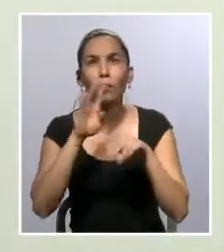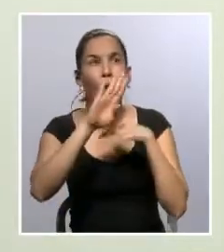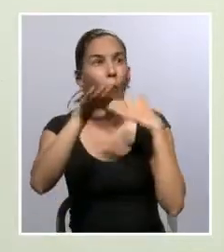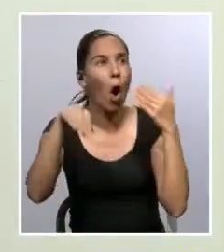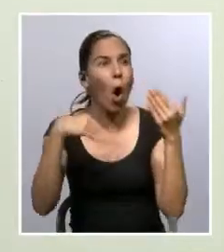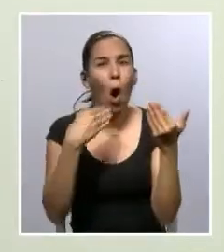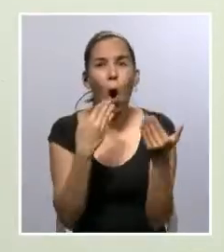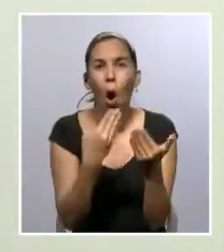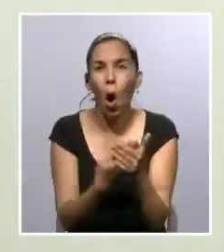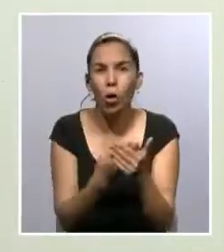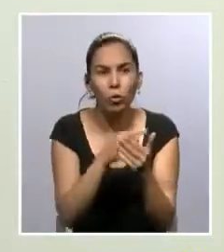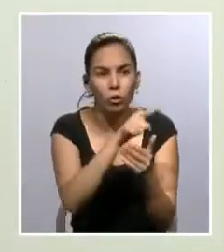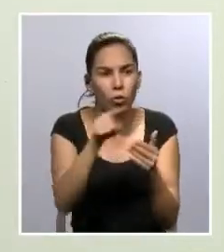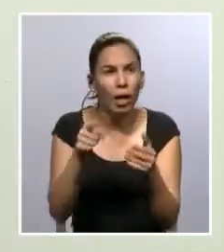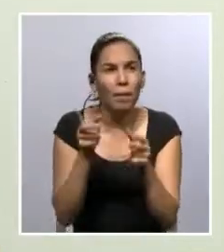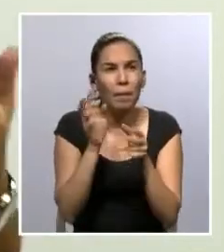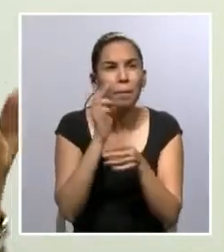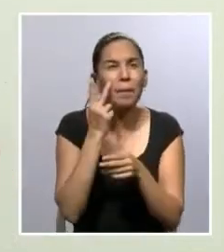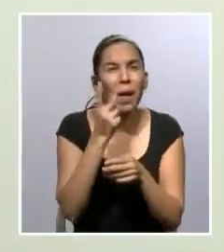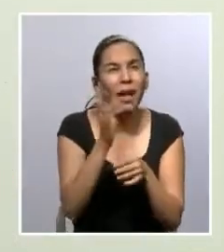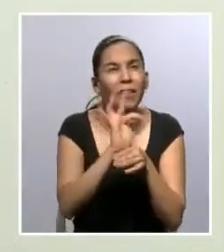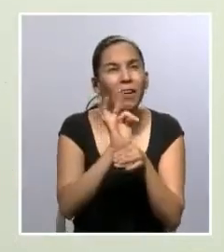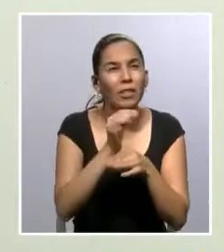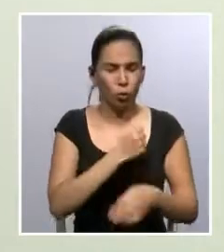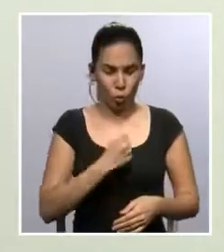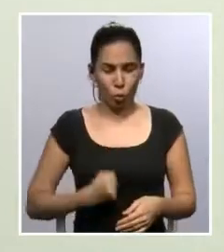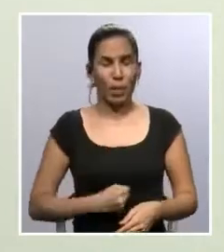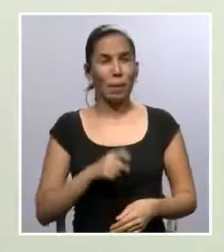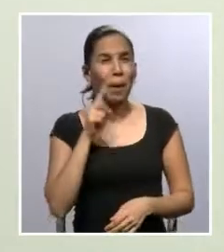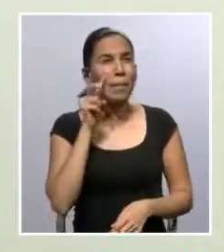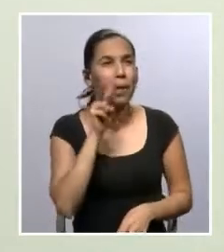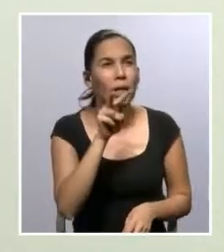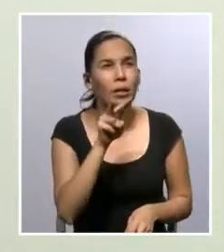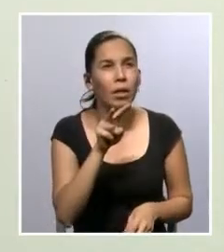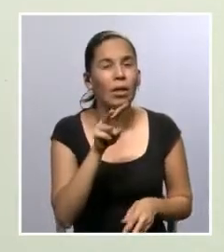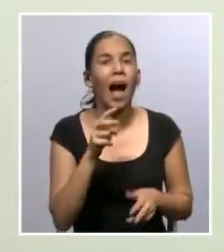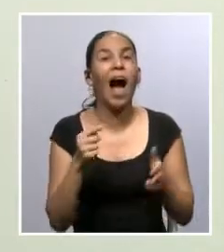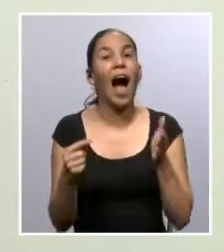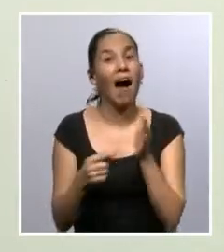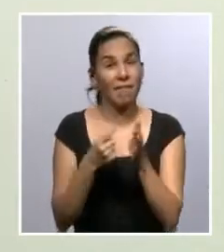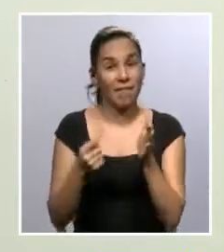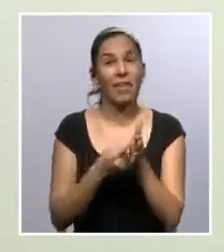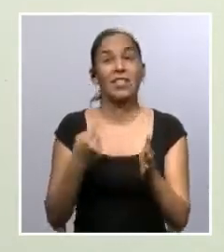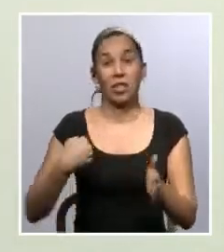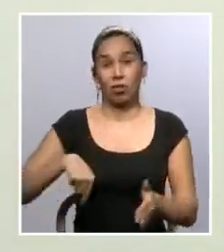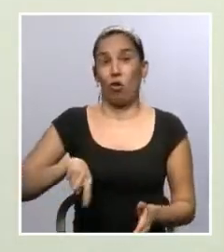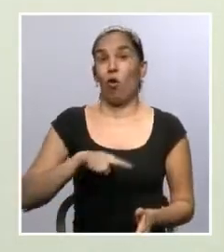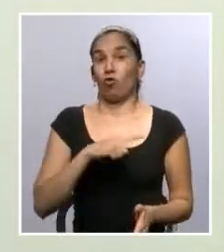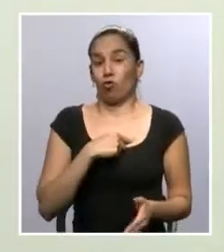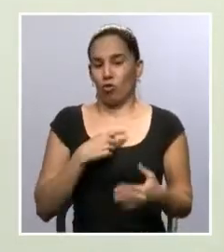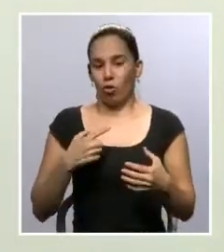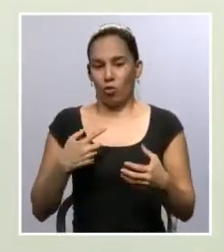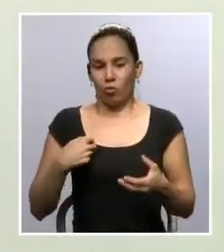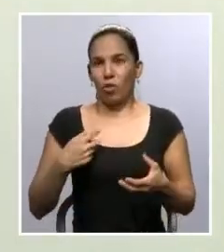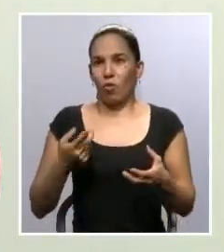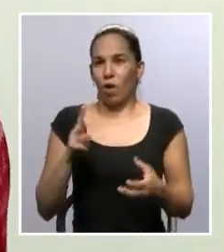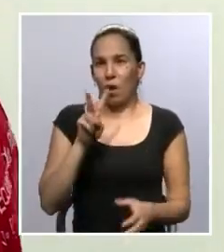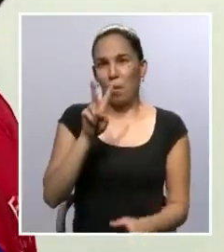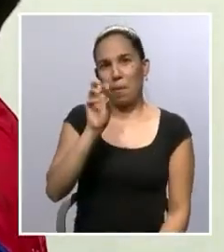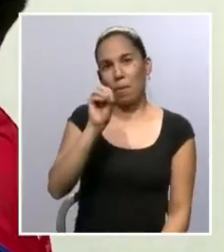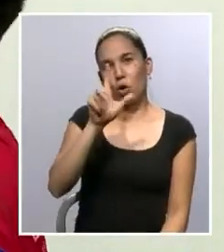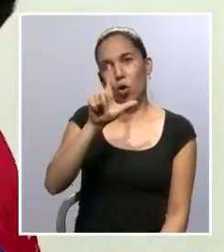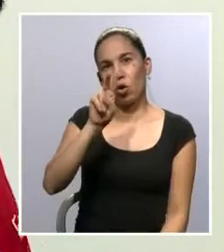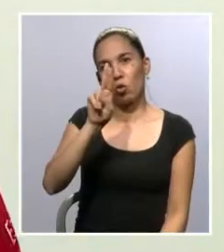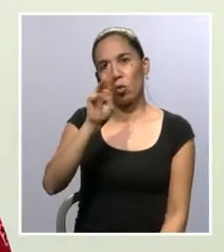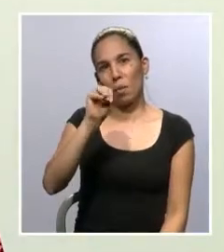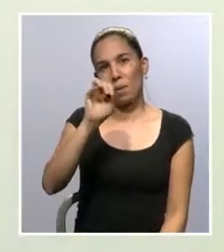todos, usted y yo y todos los presentes acá, en algún momento hemos cambiado nuestro volumen tal como lo que ocurre aquí.